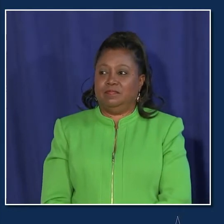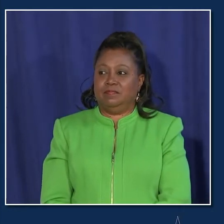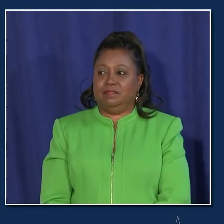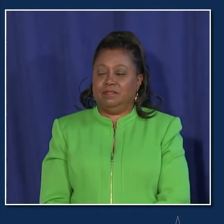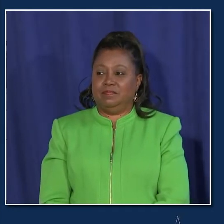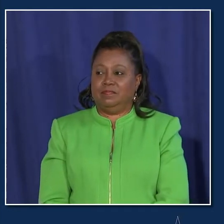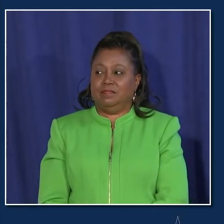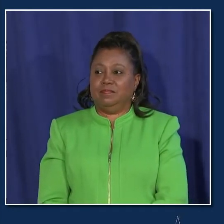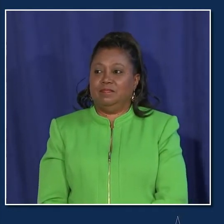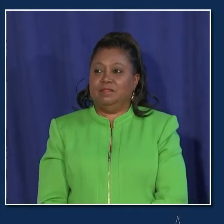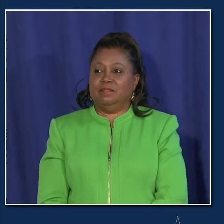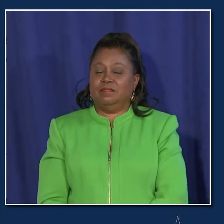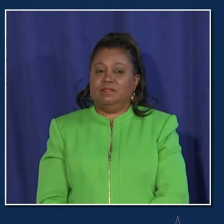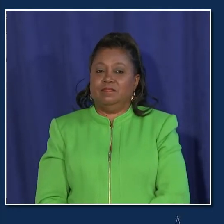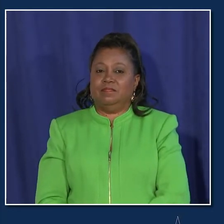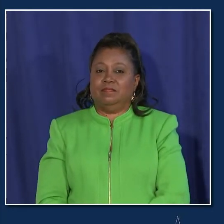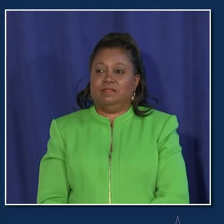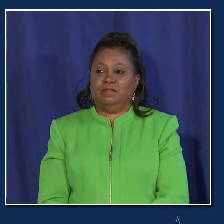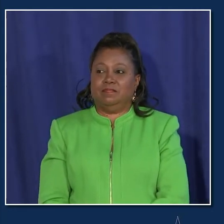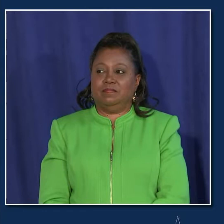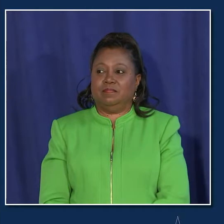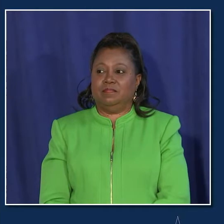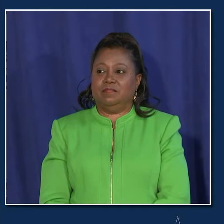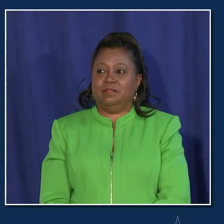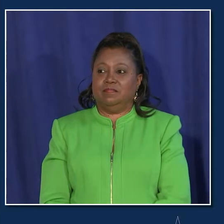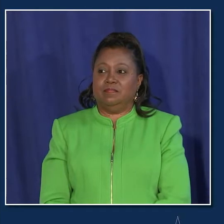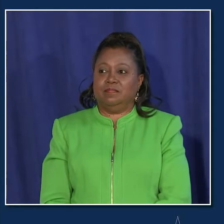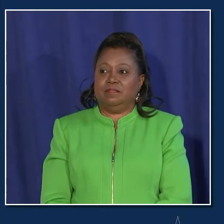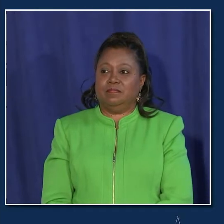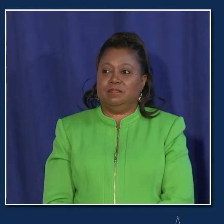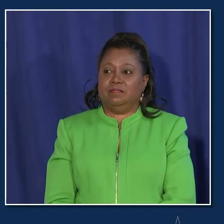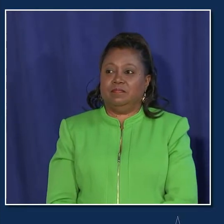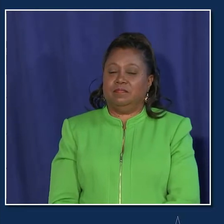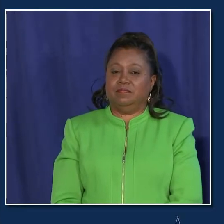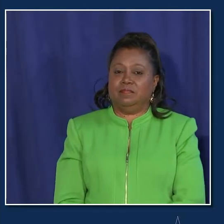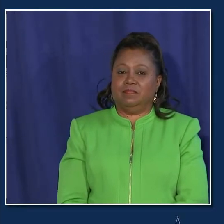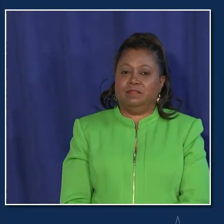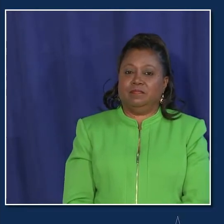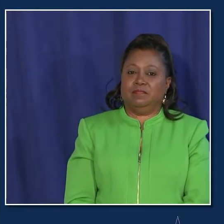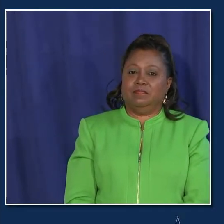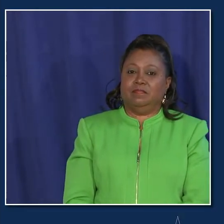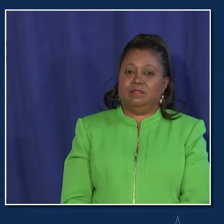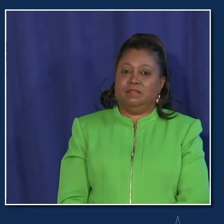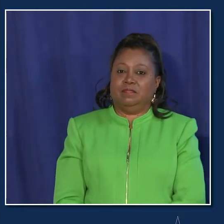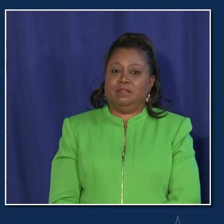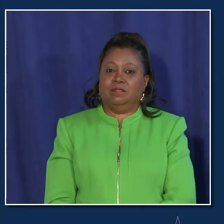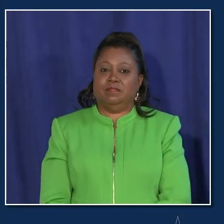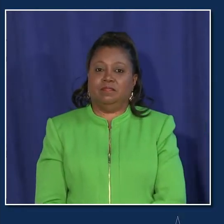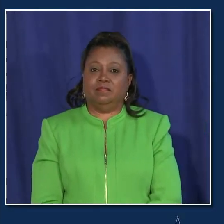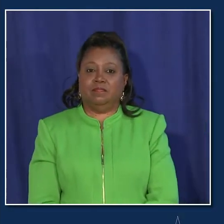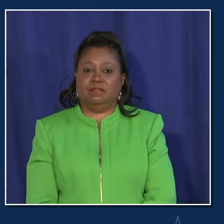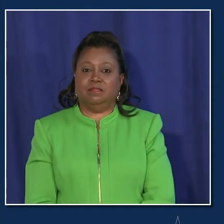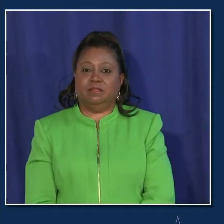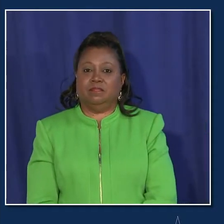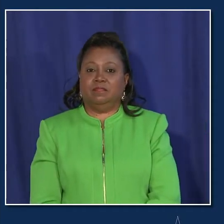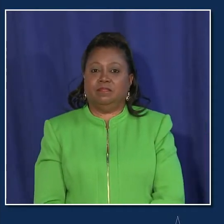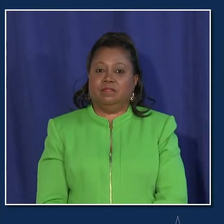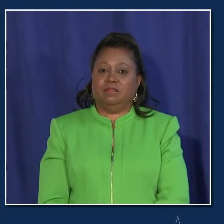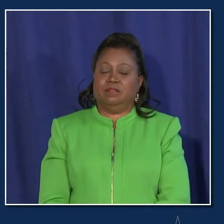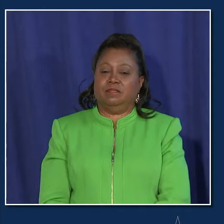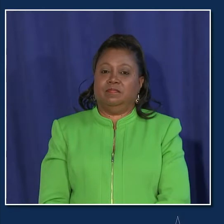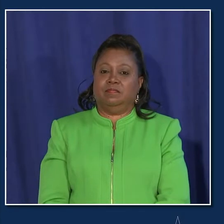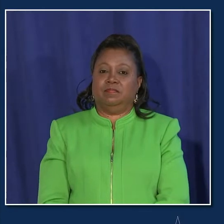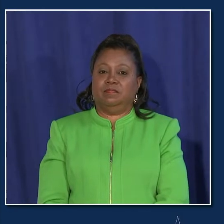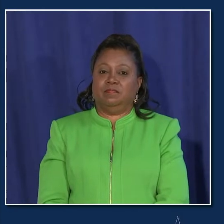caso. En todos los Estados Unidos, 50 estados de 50 estados, hemos estado viendo un alza en los casos